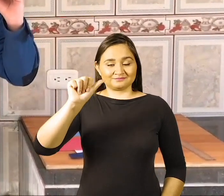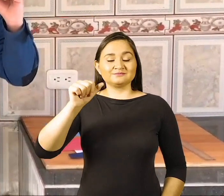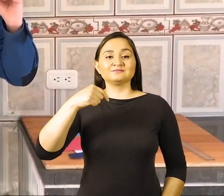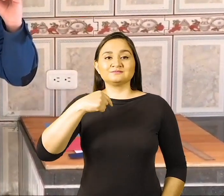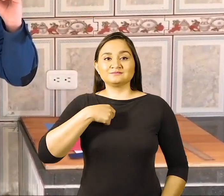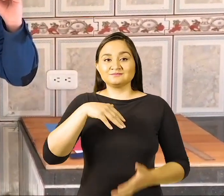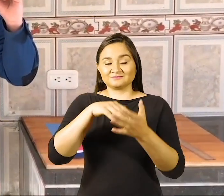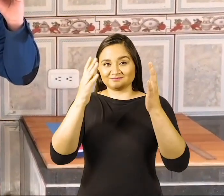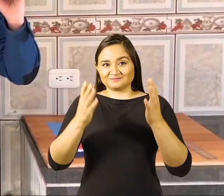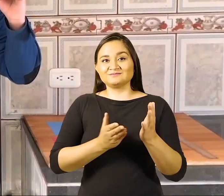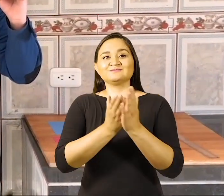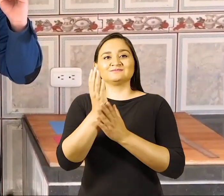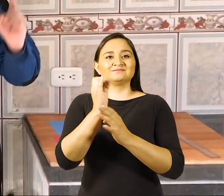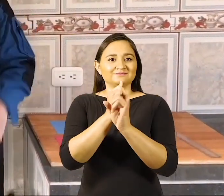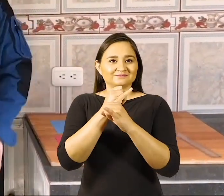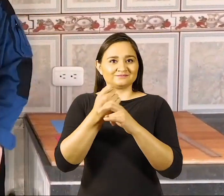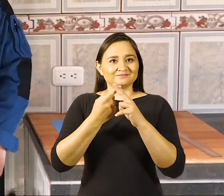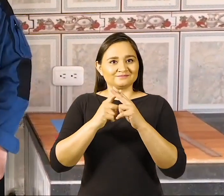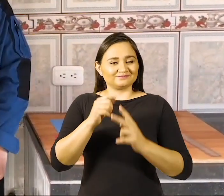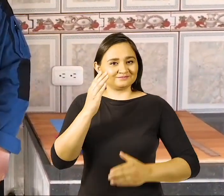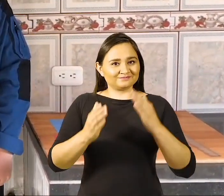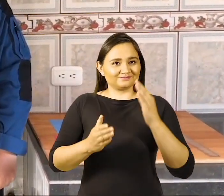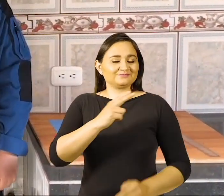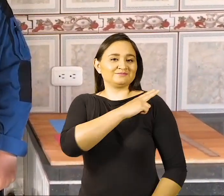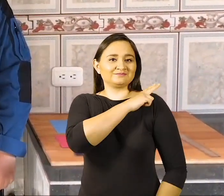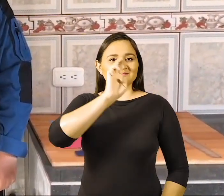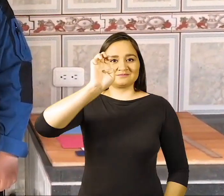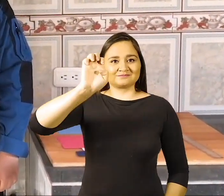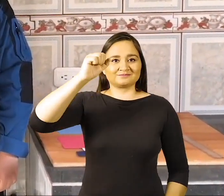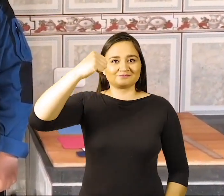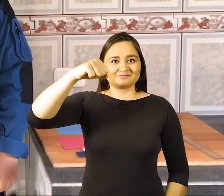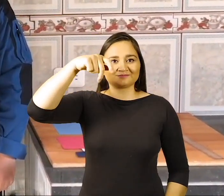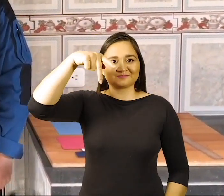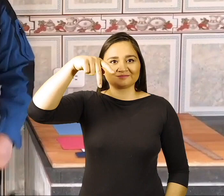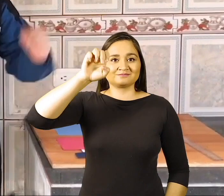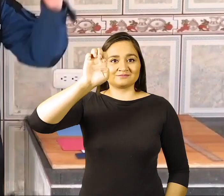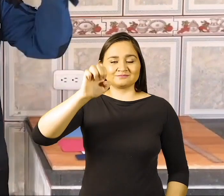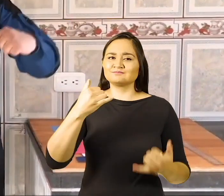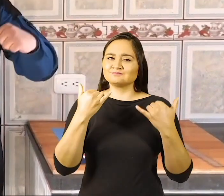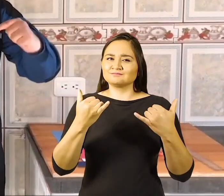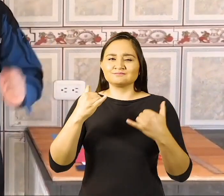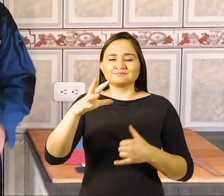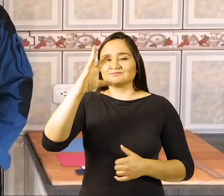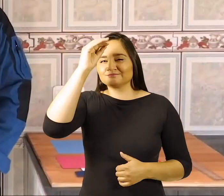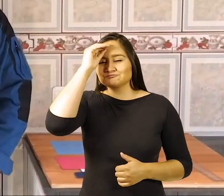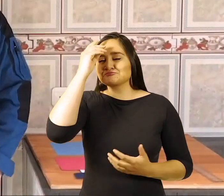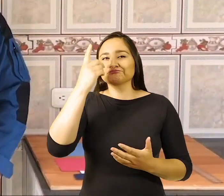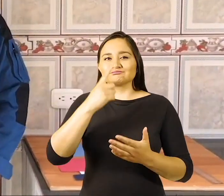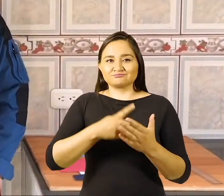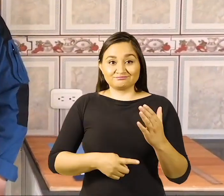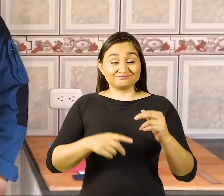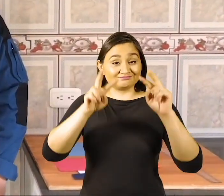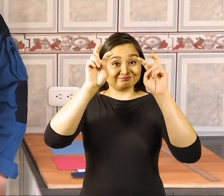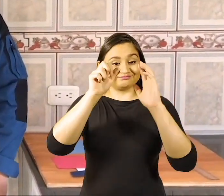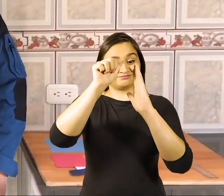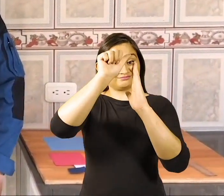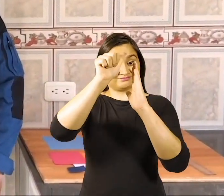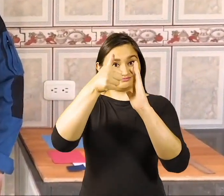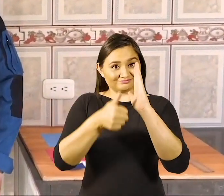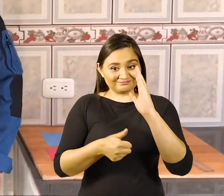Estudiante de la carrera de Ingeniería Mecatrónica de la Universidad de las Fuerzas Armadas de ESPE. Hoy, en la sección de